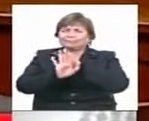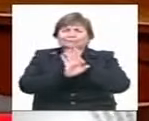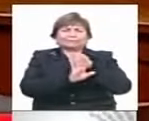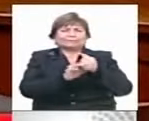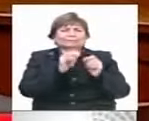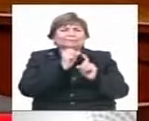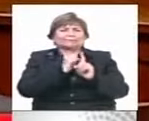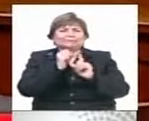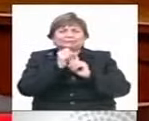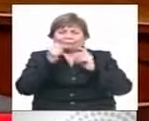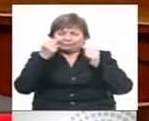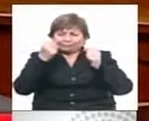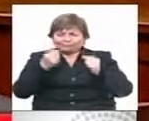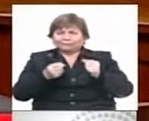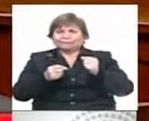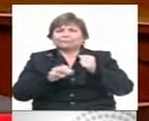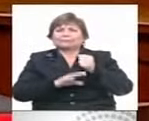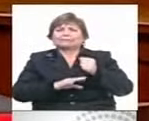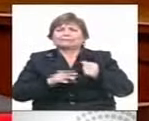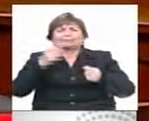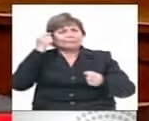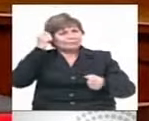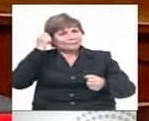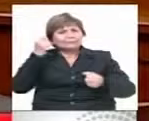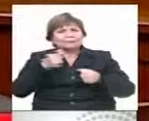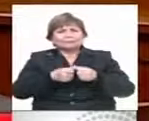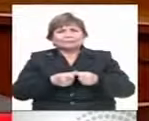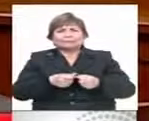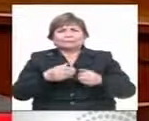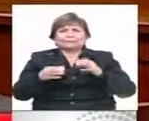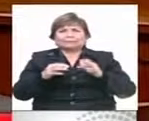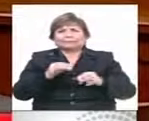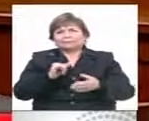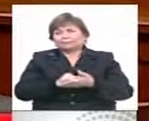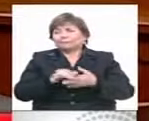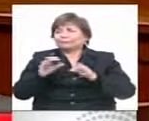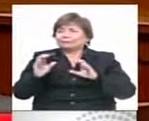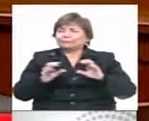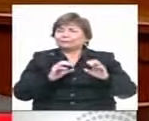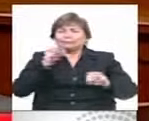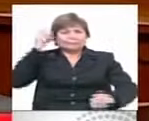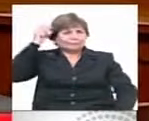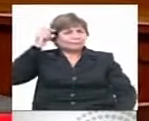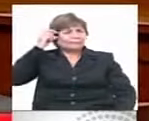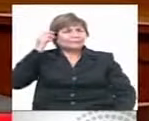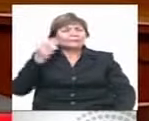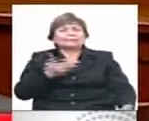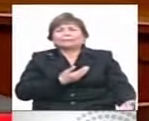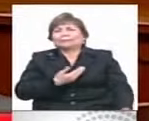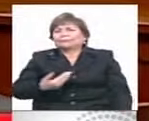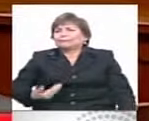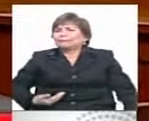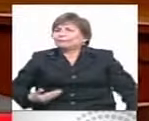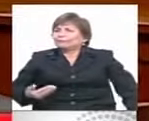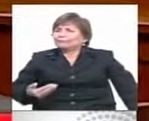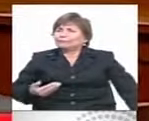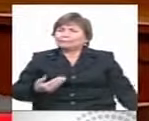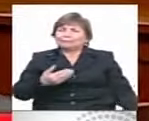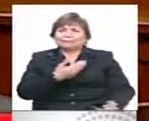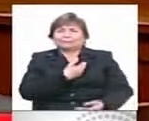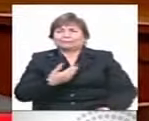las bases para empezar a reformar la acción política y la función pública que haga un